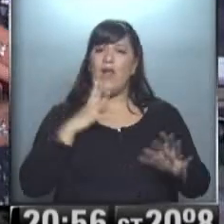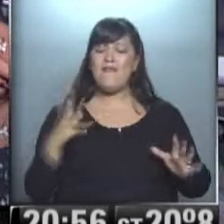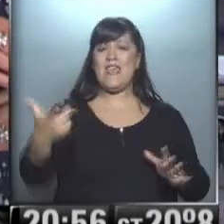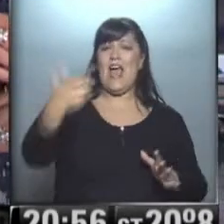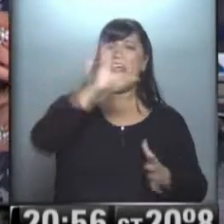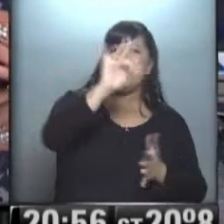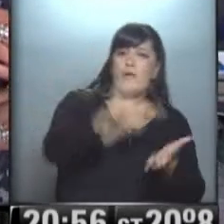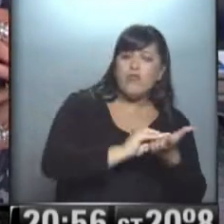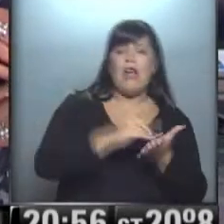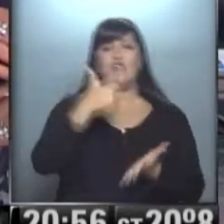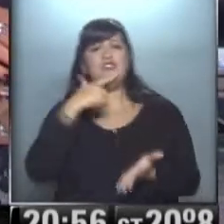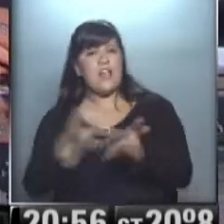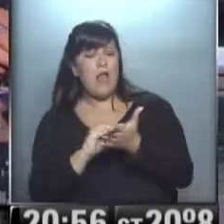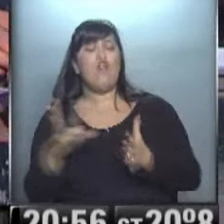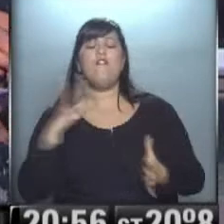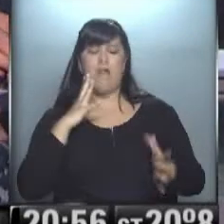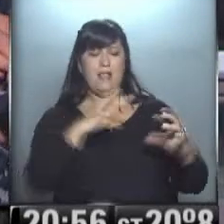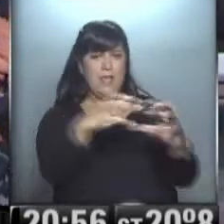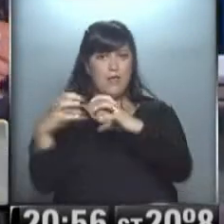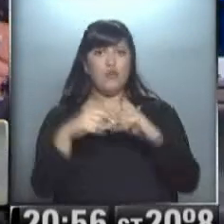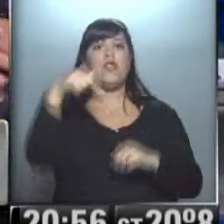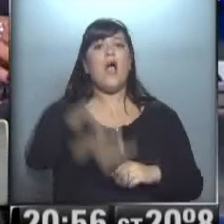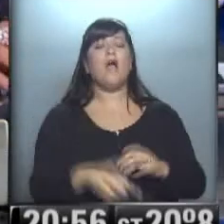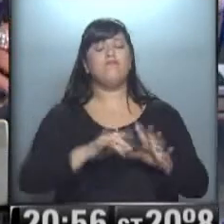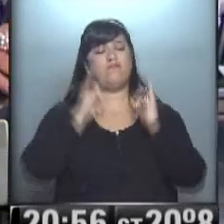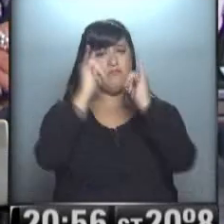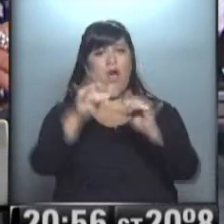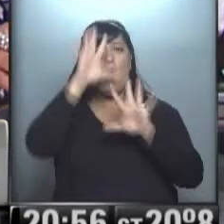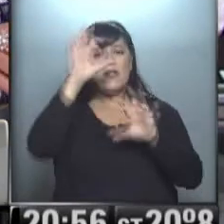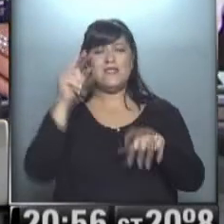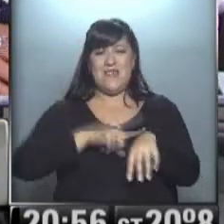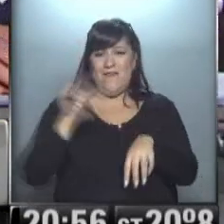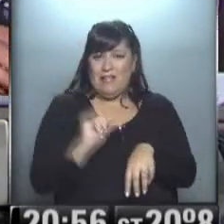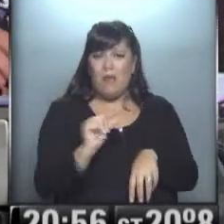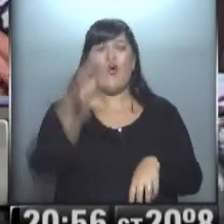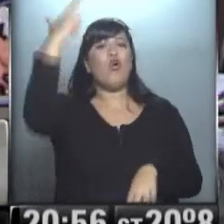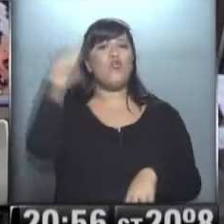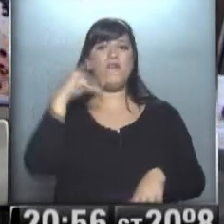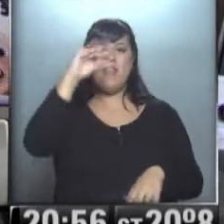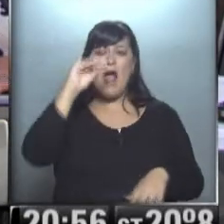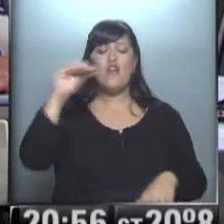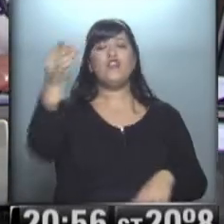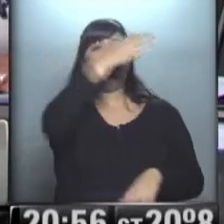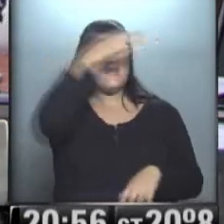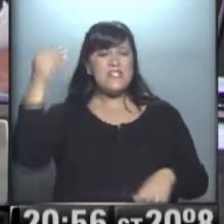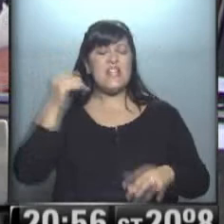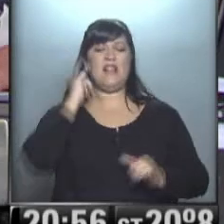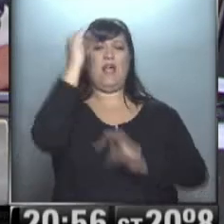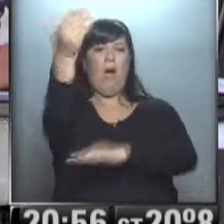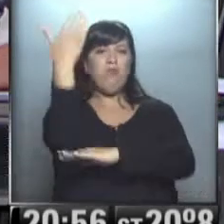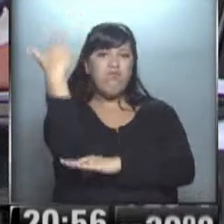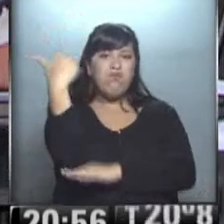Senado llegó el tema. Reiteramos, 9 de la noche, faltan pocos minutos. La cadena nacional de la presidenta de la Nación